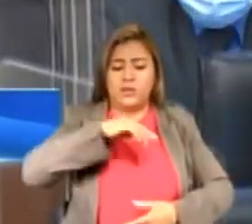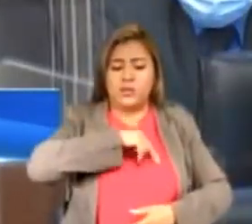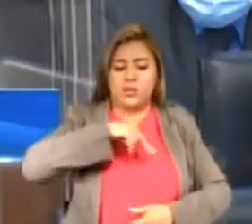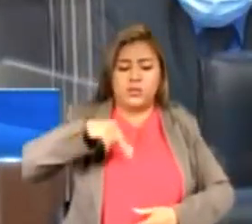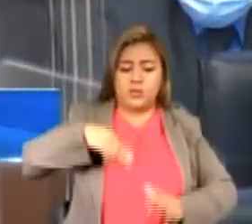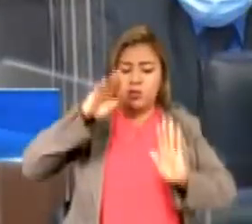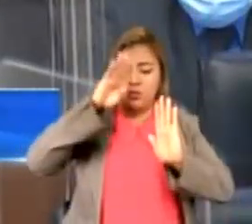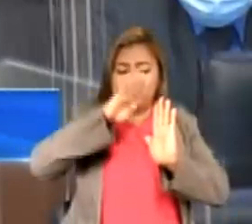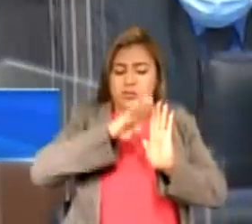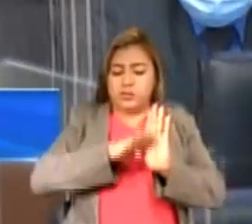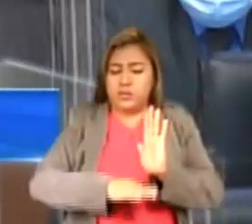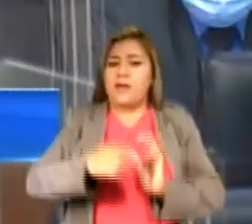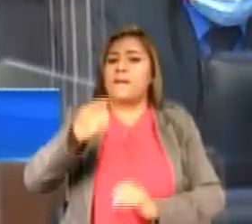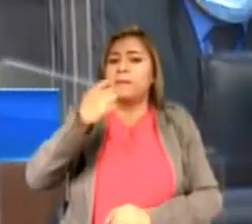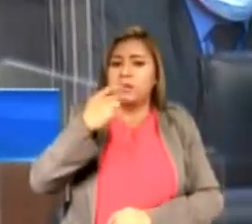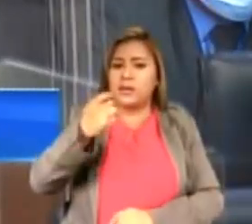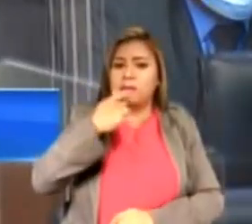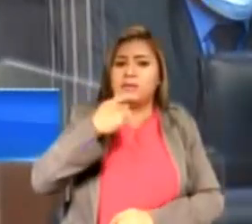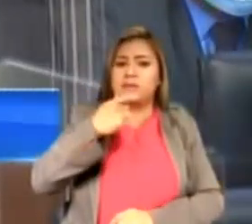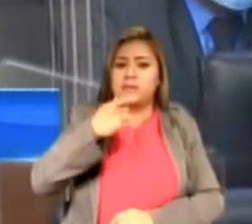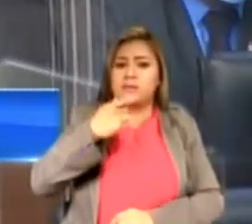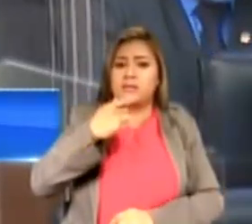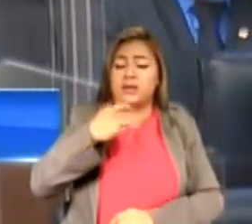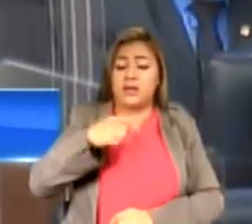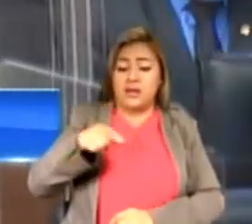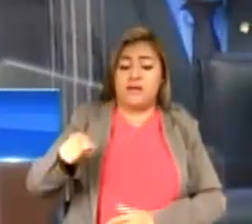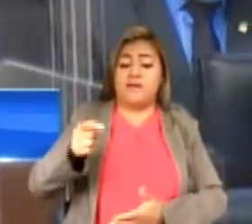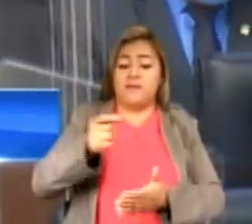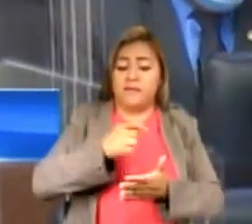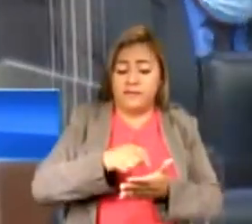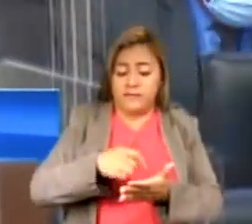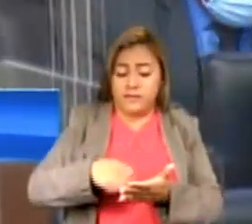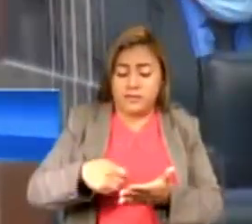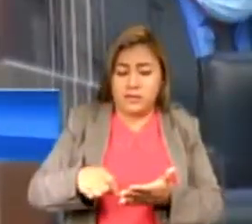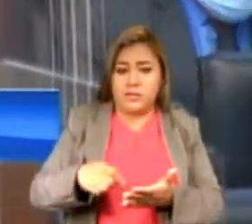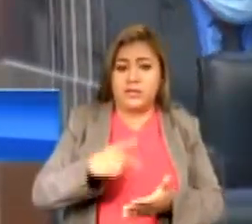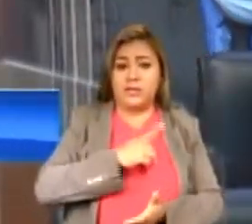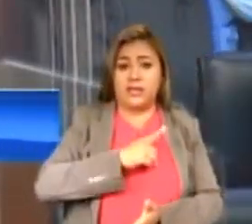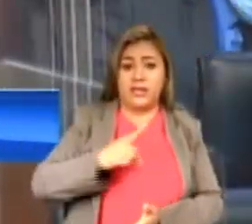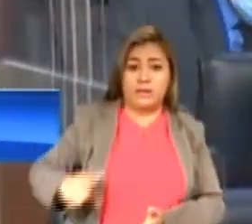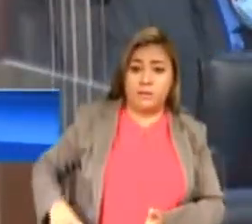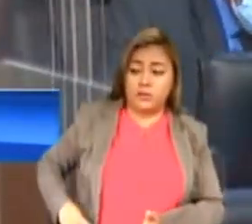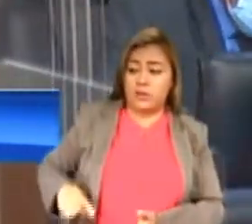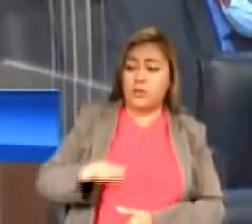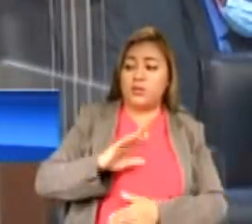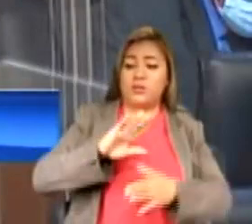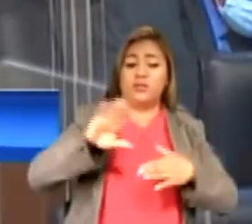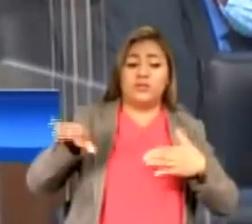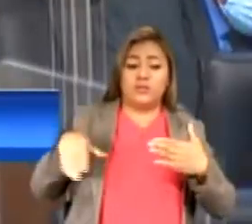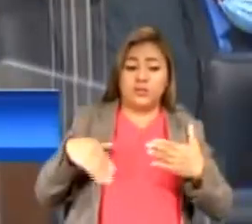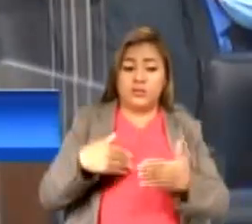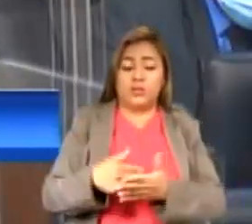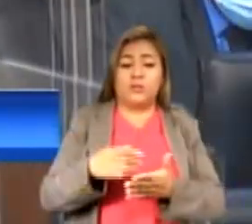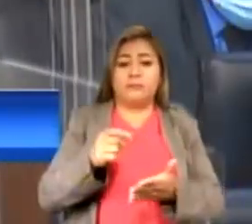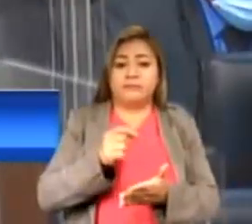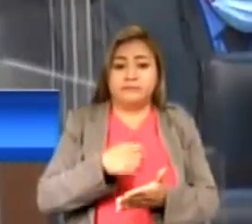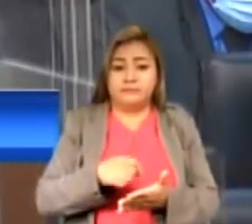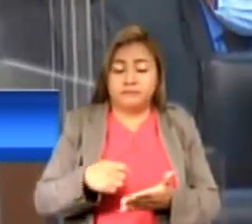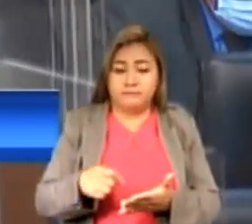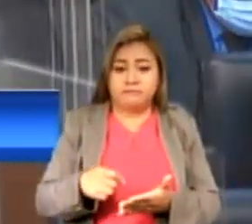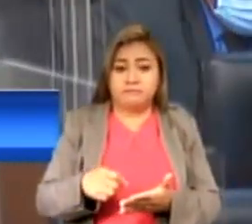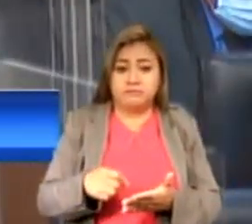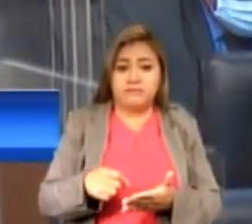los medicamentos. Lo firmaron conmigo varios diputados. Juan Diego lo firmó conmigo, Silva